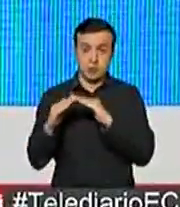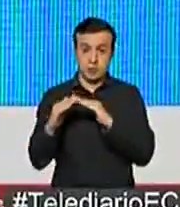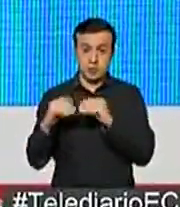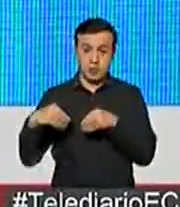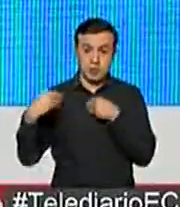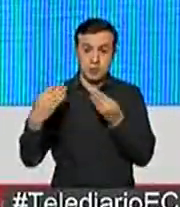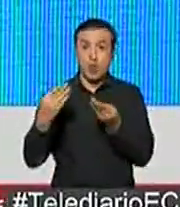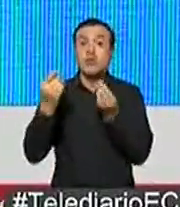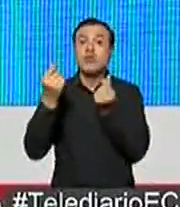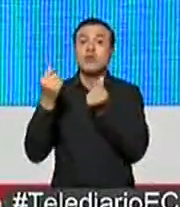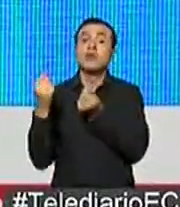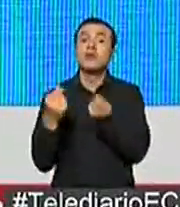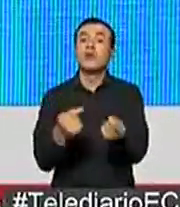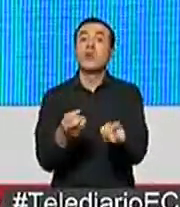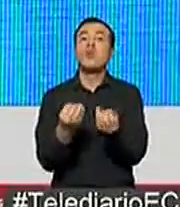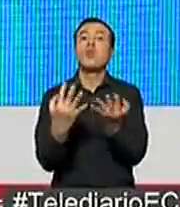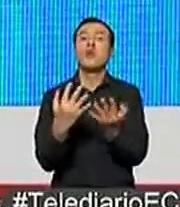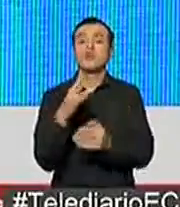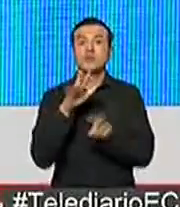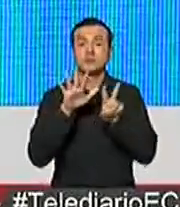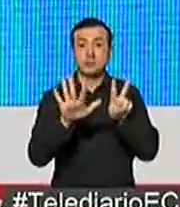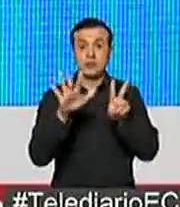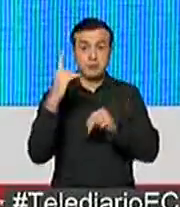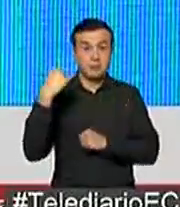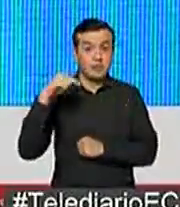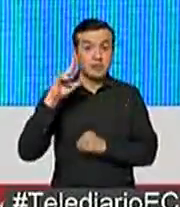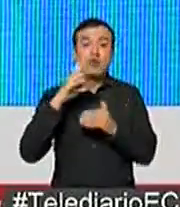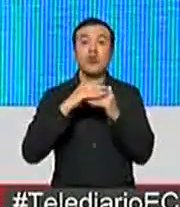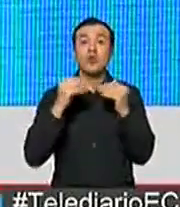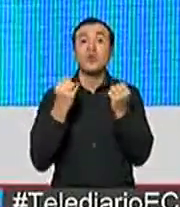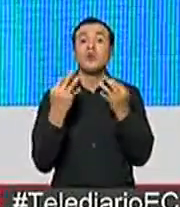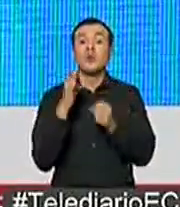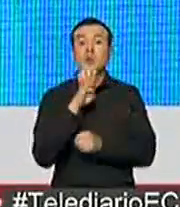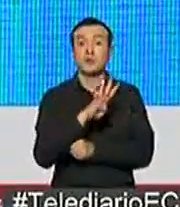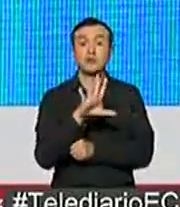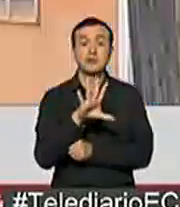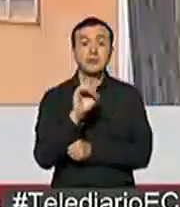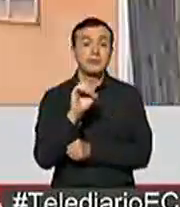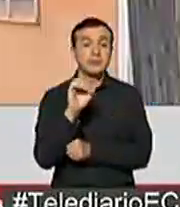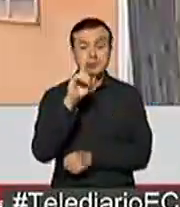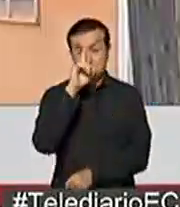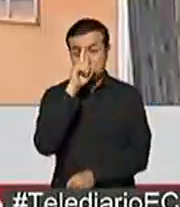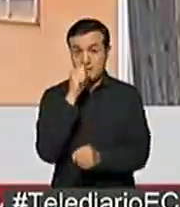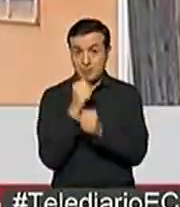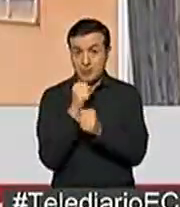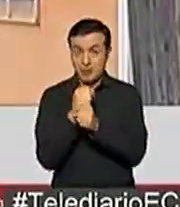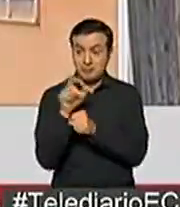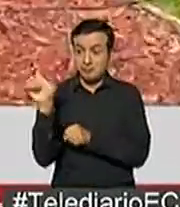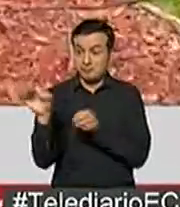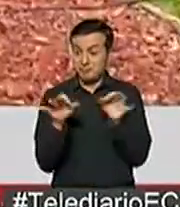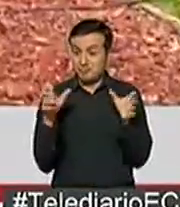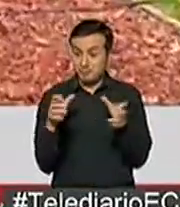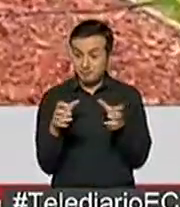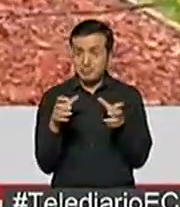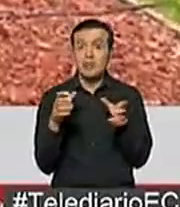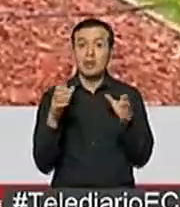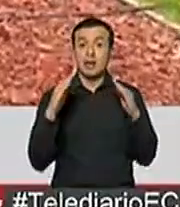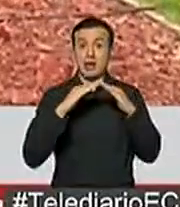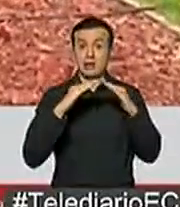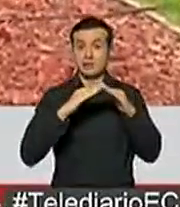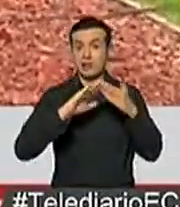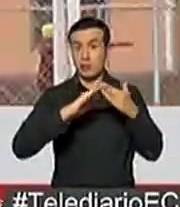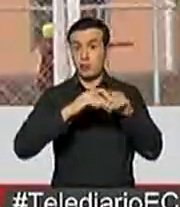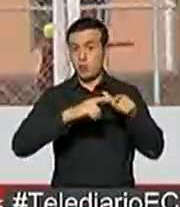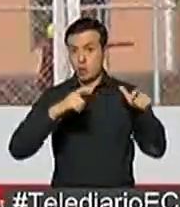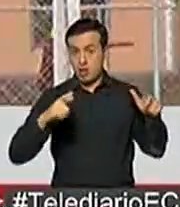27 millones de dólares y creamos 450 empleos de lujo la urbanización cuenta con casas comunales locales